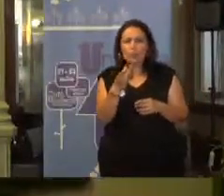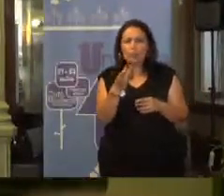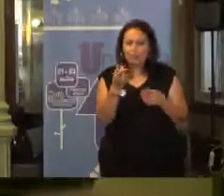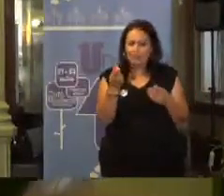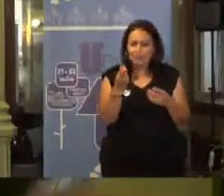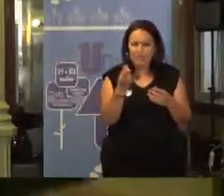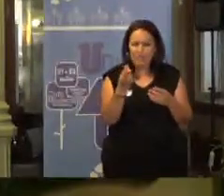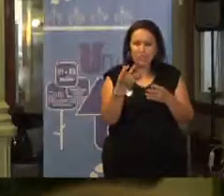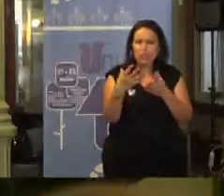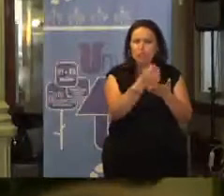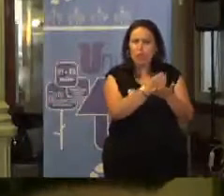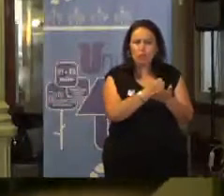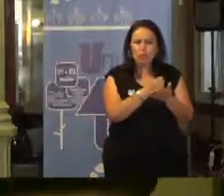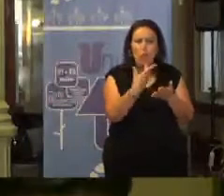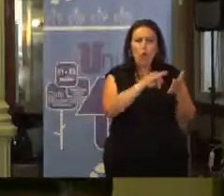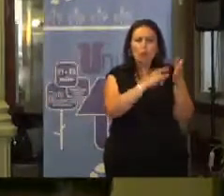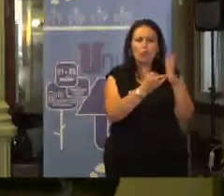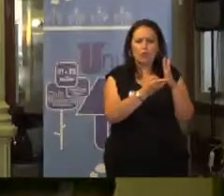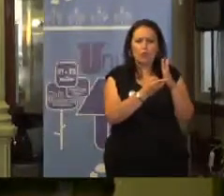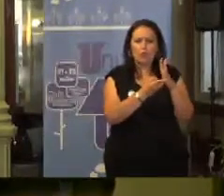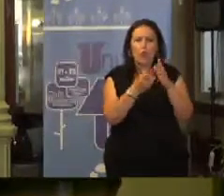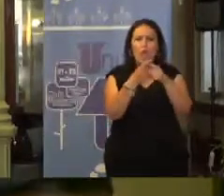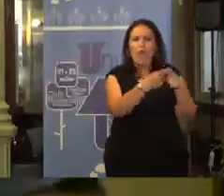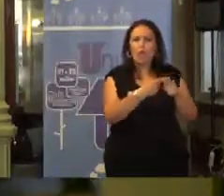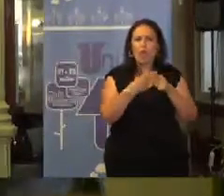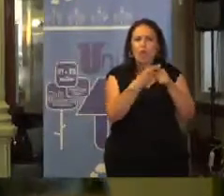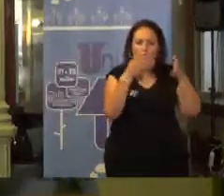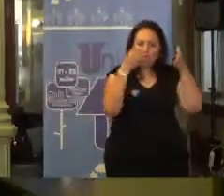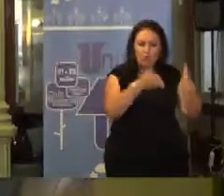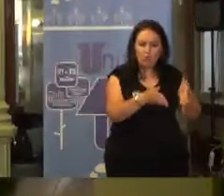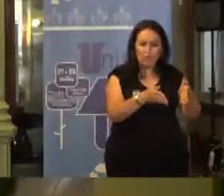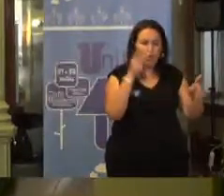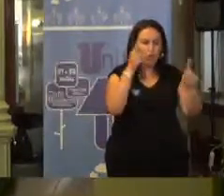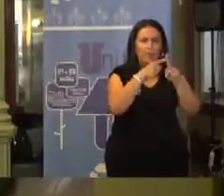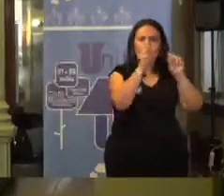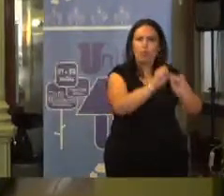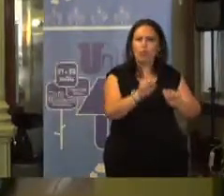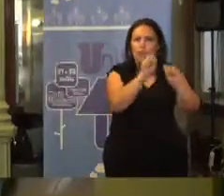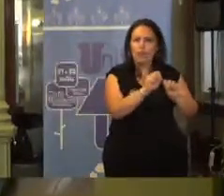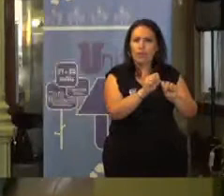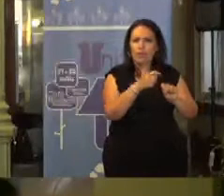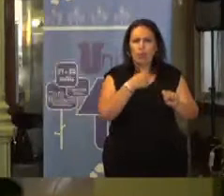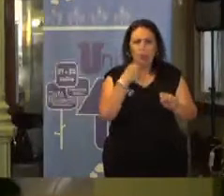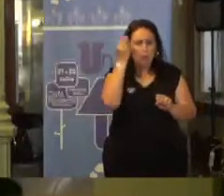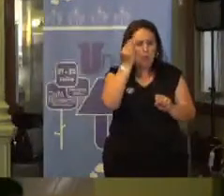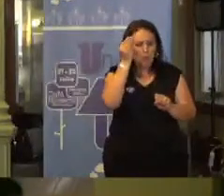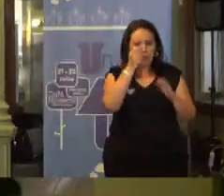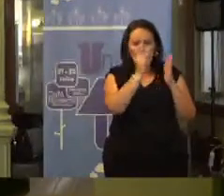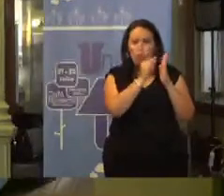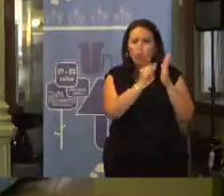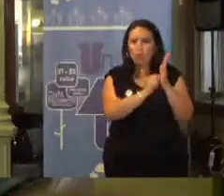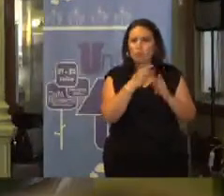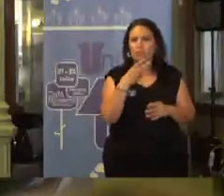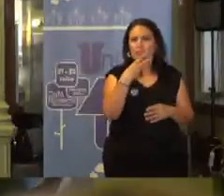proxecto concreto sobre dese tema que poidésemos defender. Para min hai 3 eixos claves sobre os que